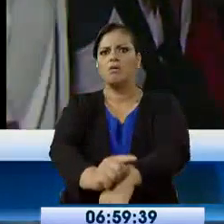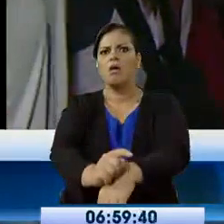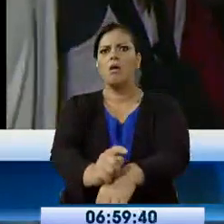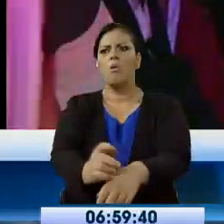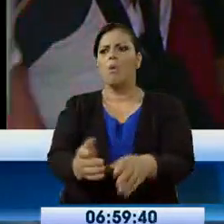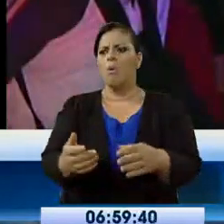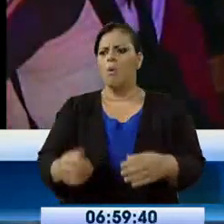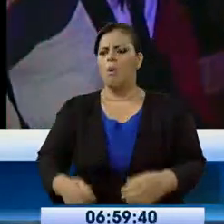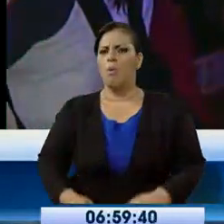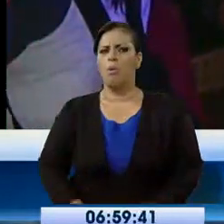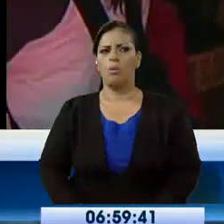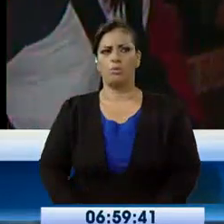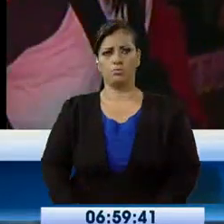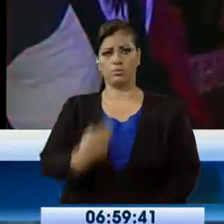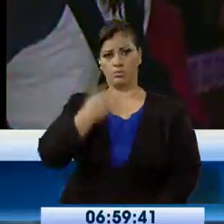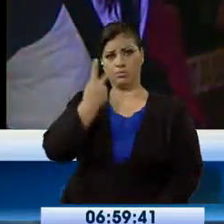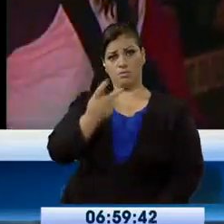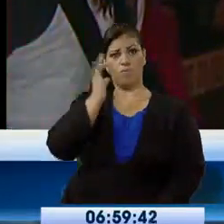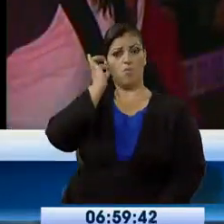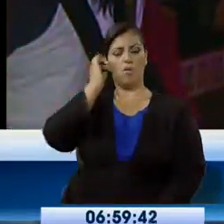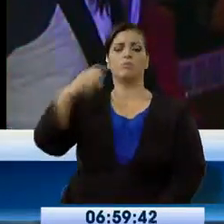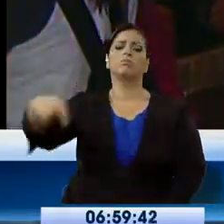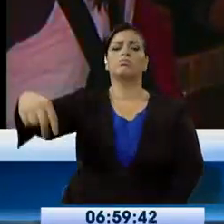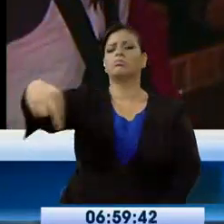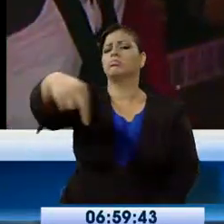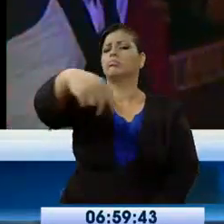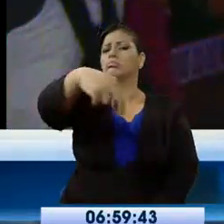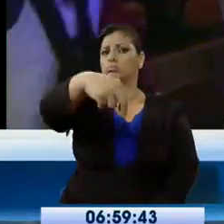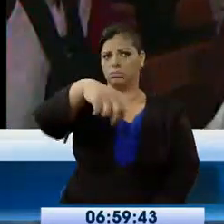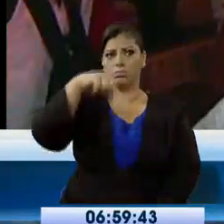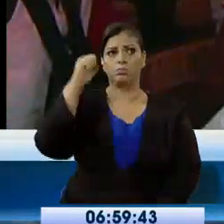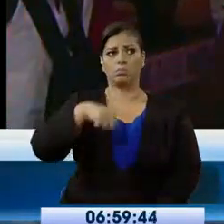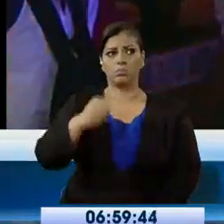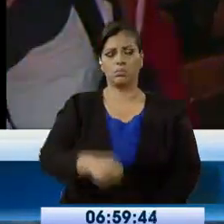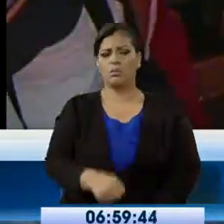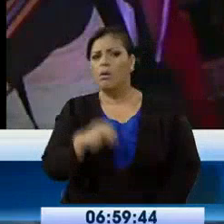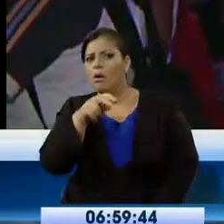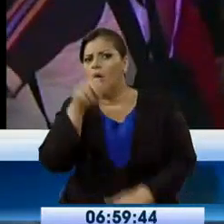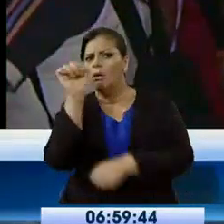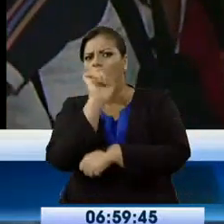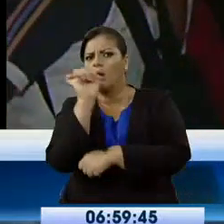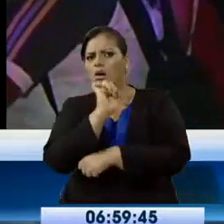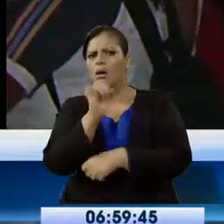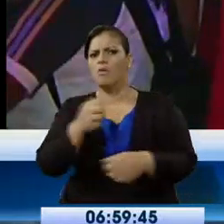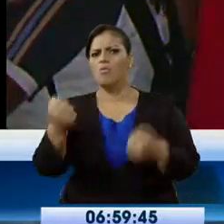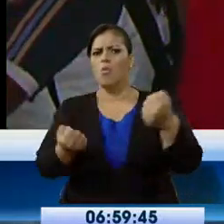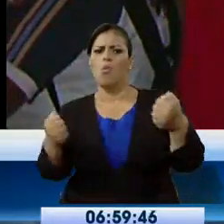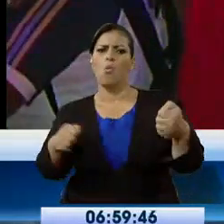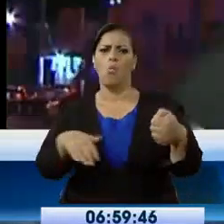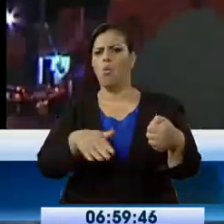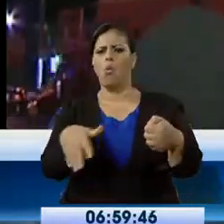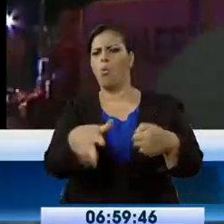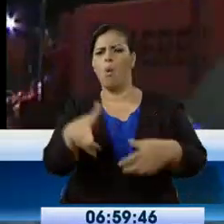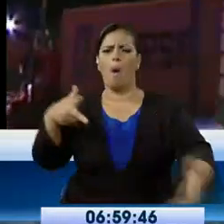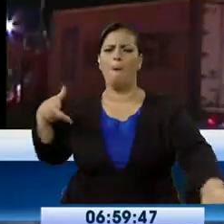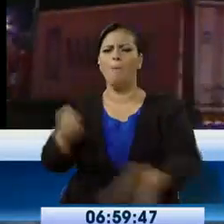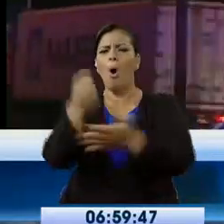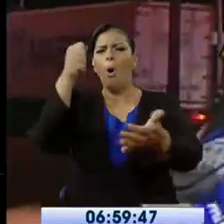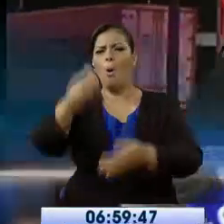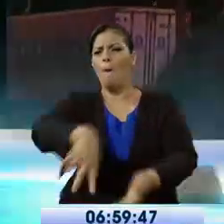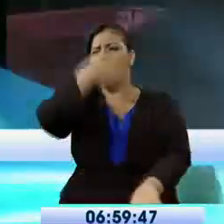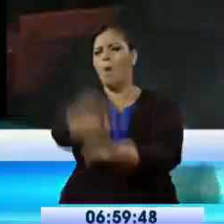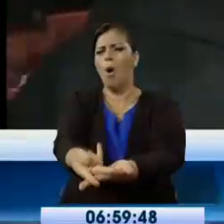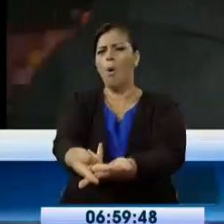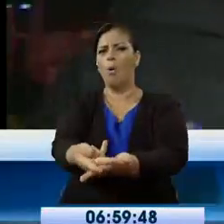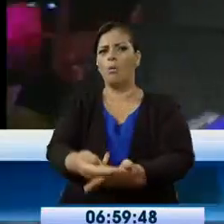Venía una señora cruzando aquí la calle y de repente venía un carro y la atropelló, la chispió, sí. ¿A qué velocidad pudo haber venido?